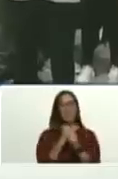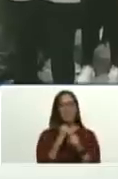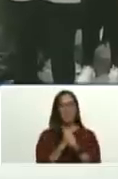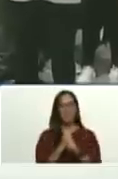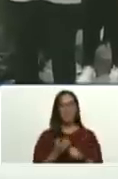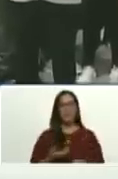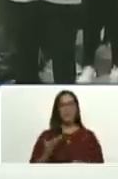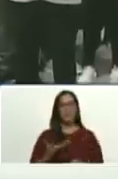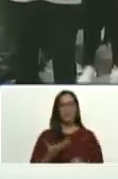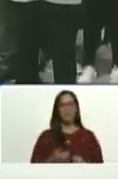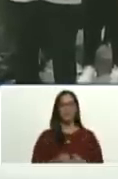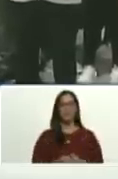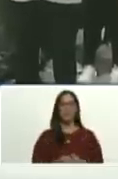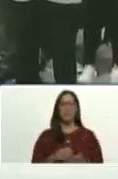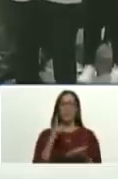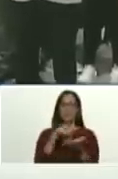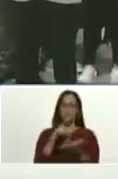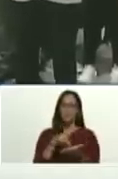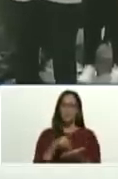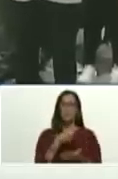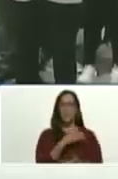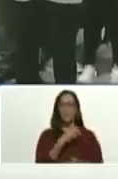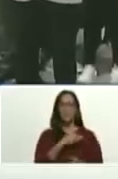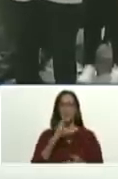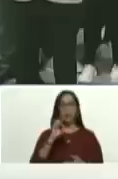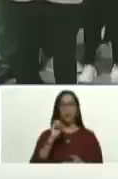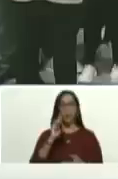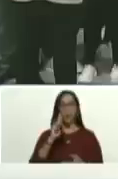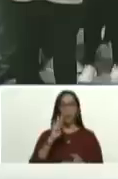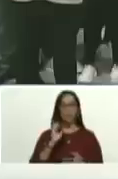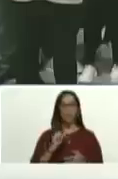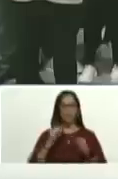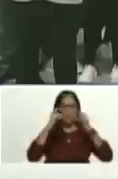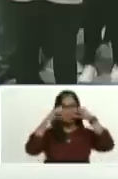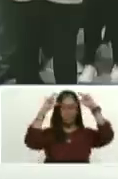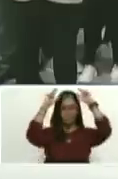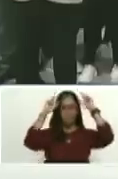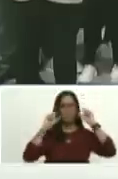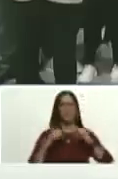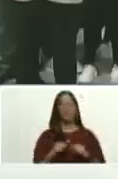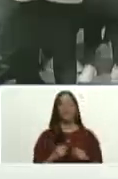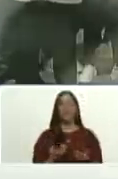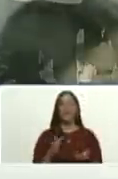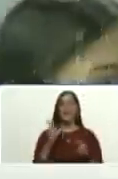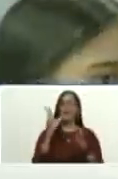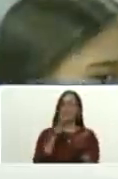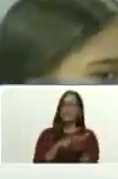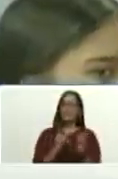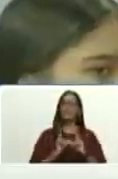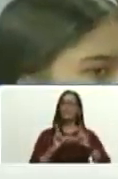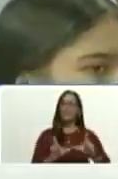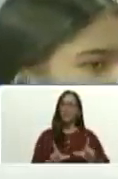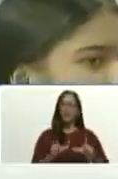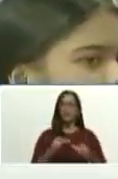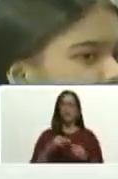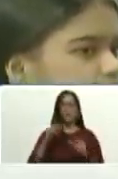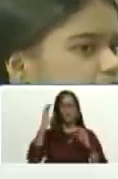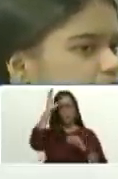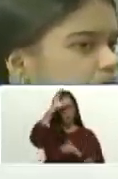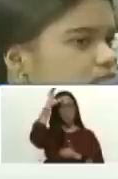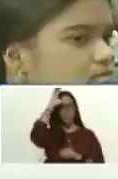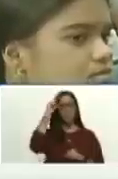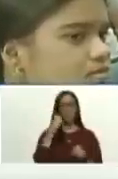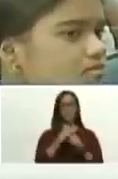la presencia de las misiones Robinson, Rivas y Sucre, acreditar los saberes de los trabajadores y